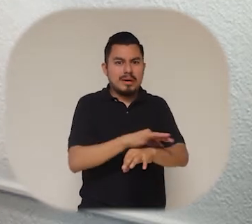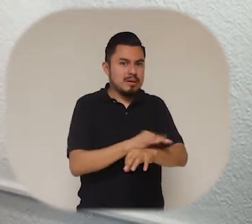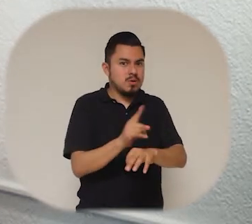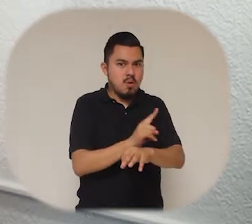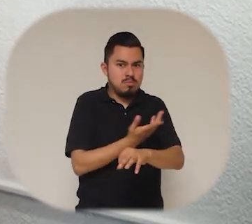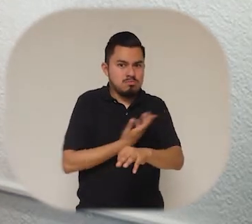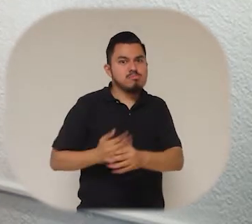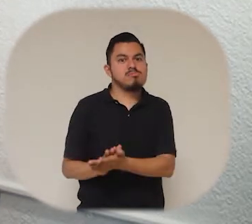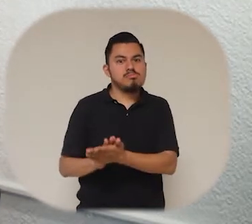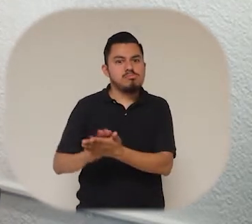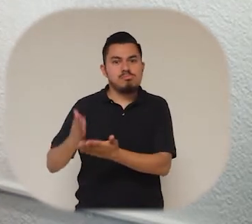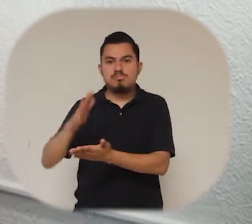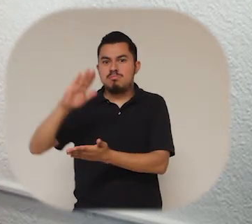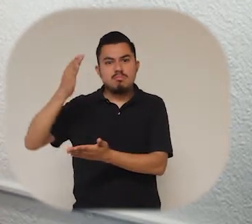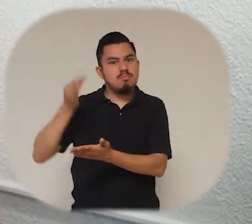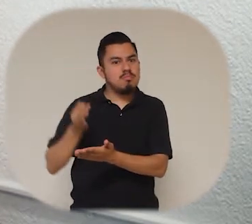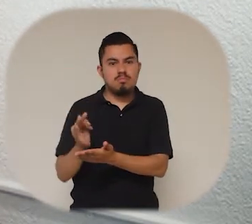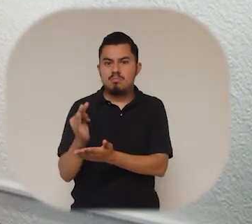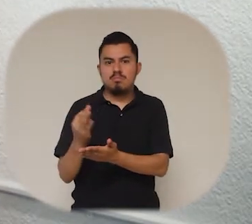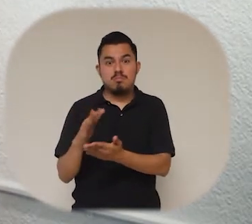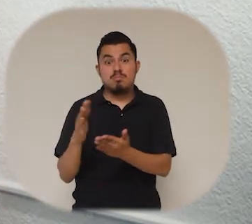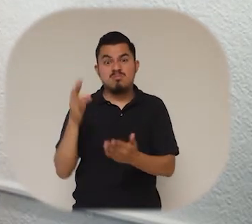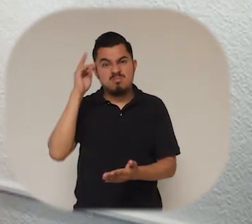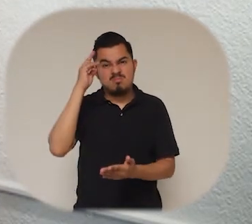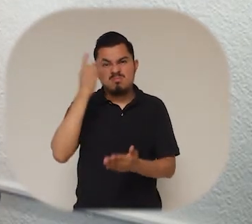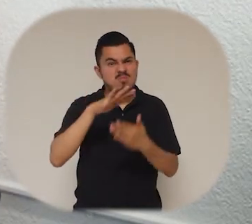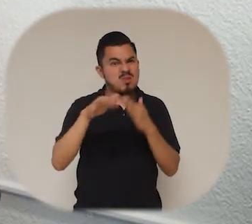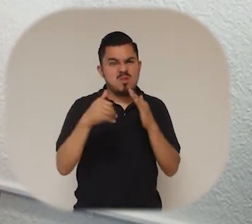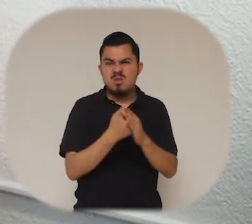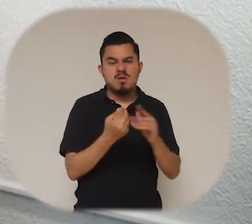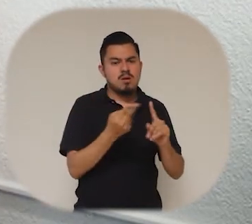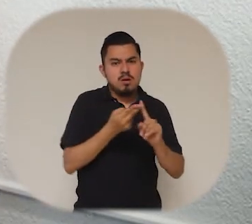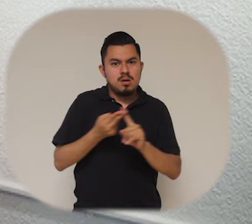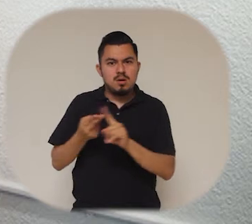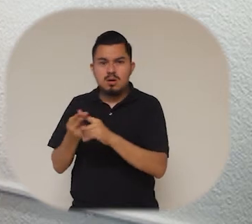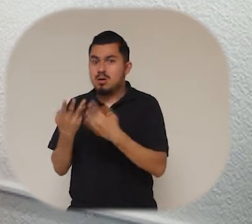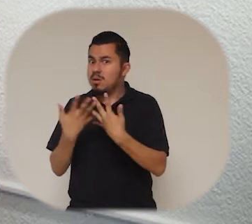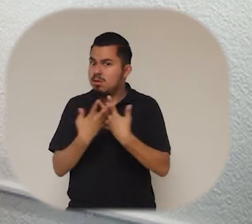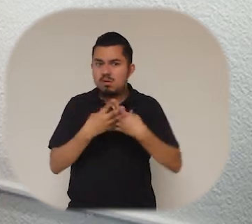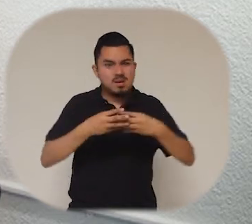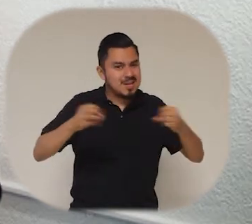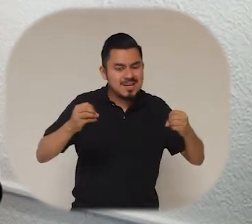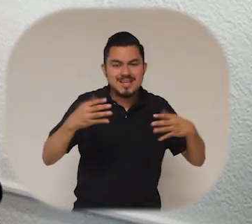Espíritu. Todo nuestro pecado fue resuelto y